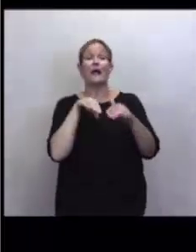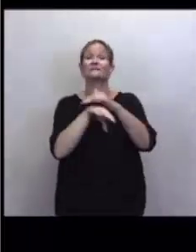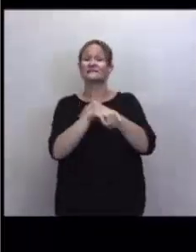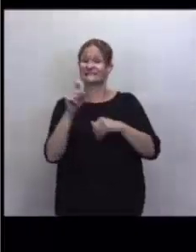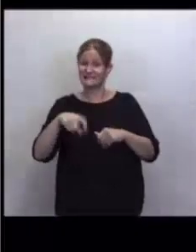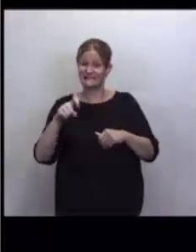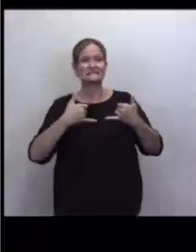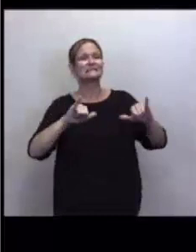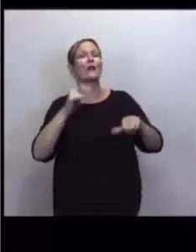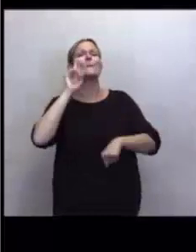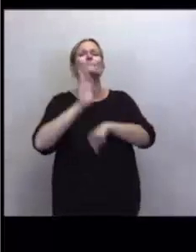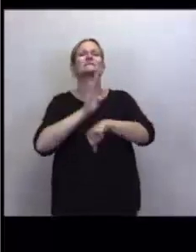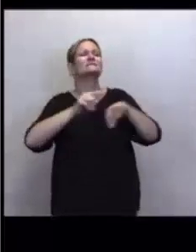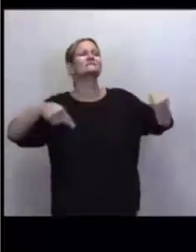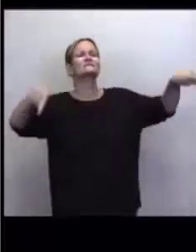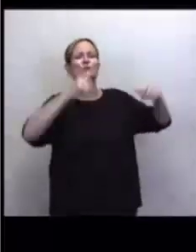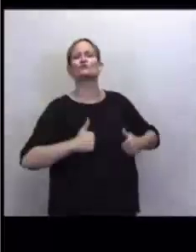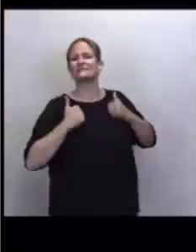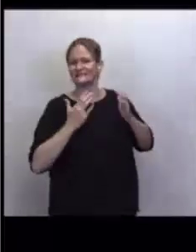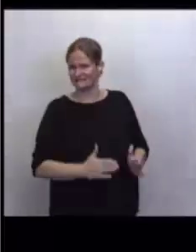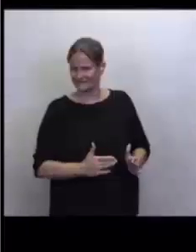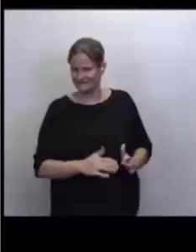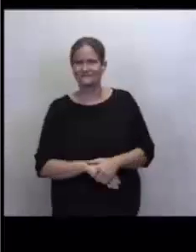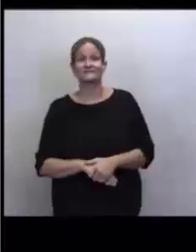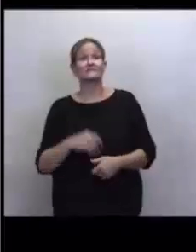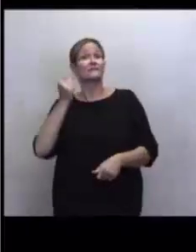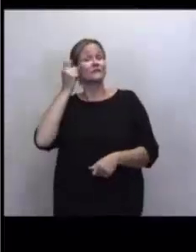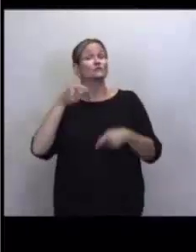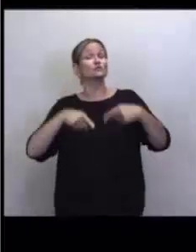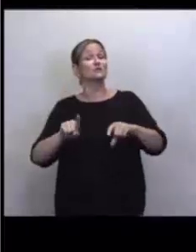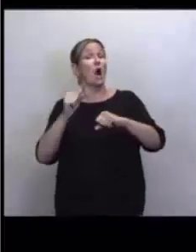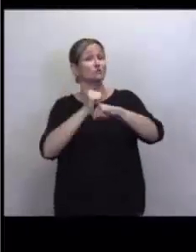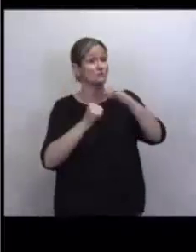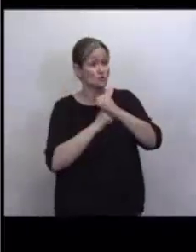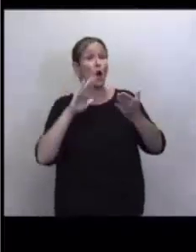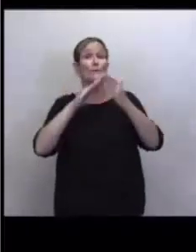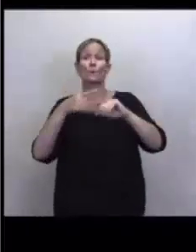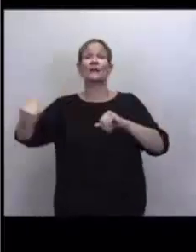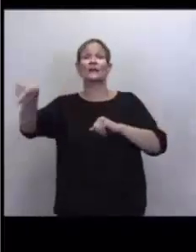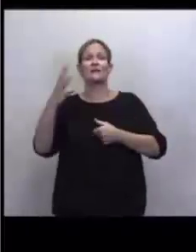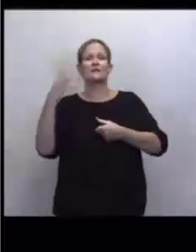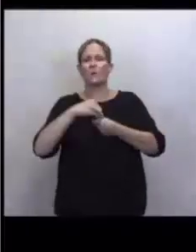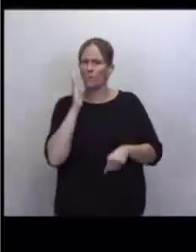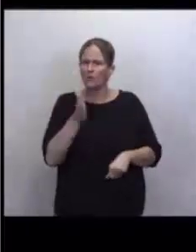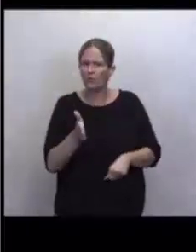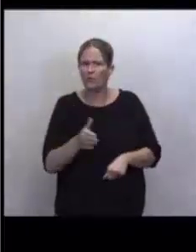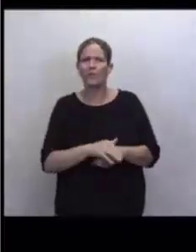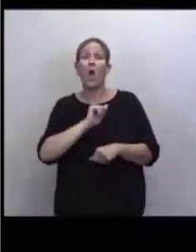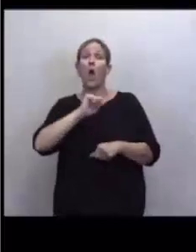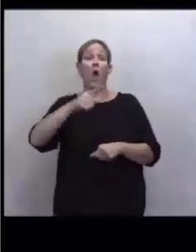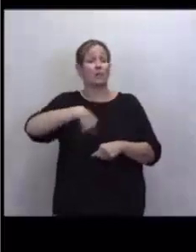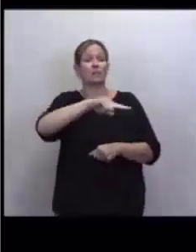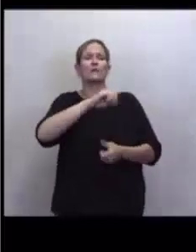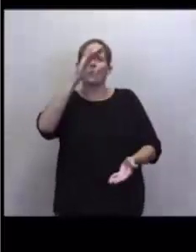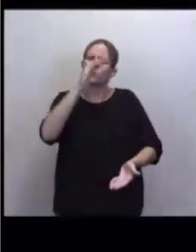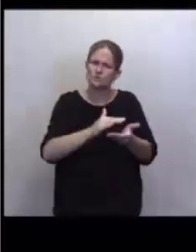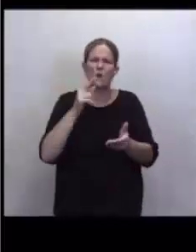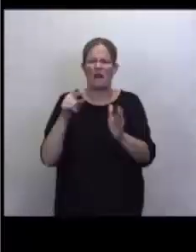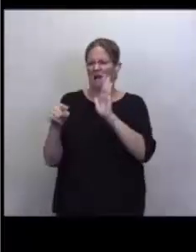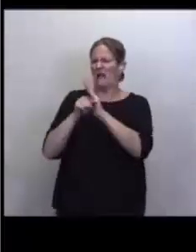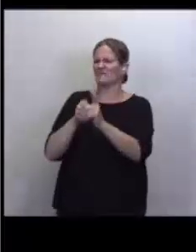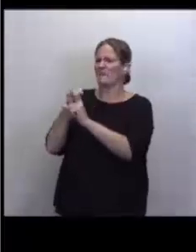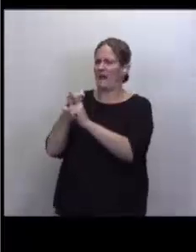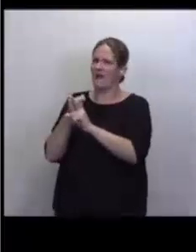el aumento de las emisiones y el ruido y el acceso a las empresas y las residencias. Habrá una participación de la